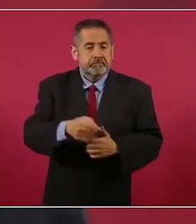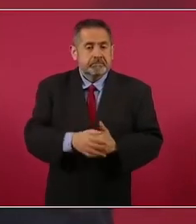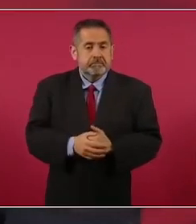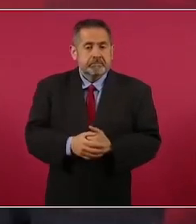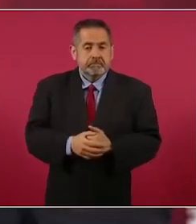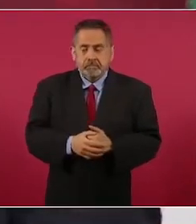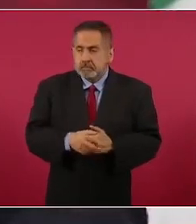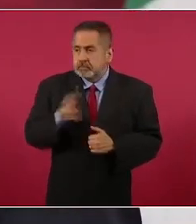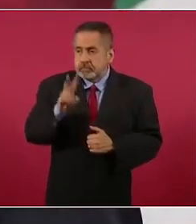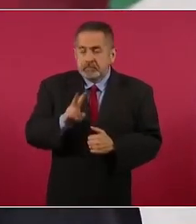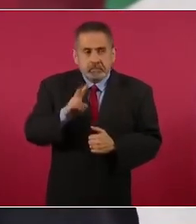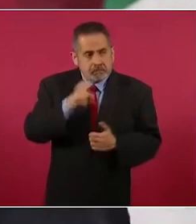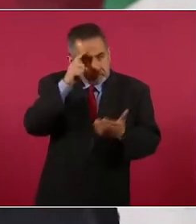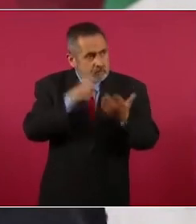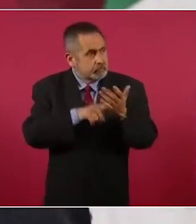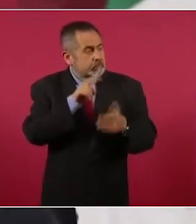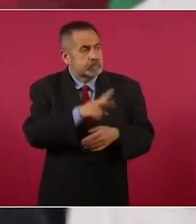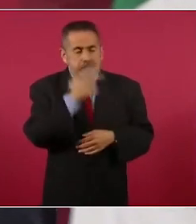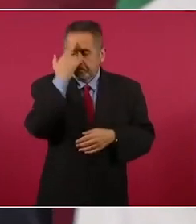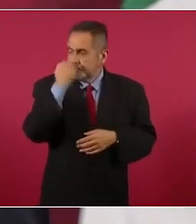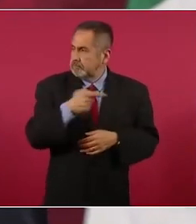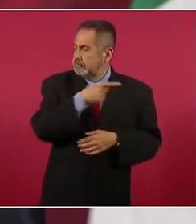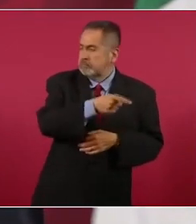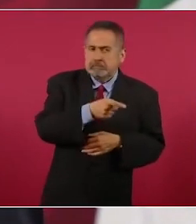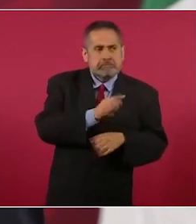les creen.